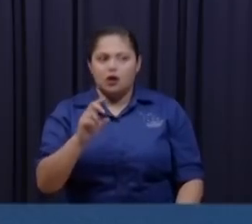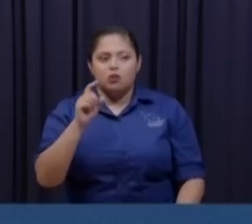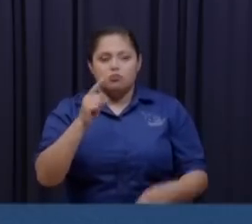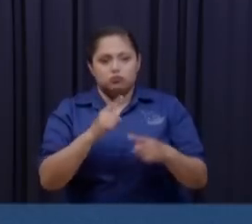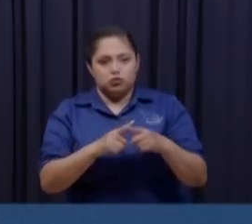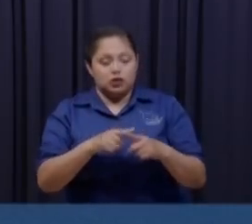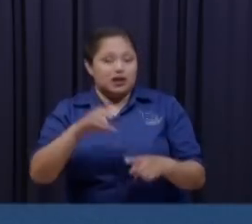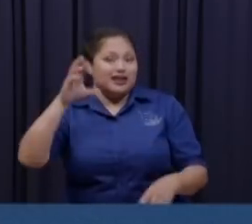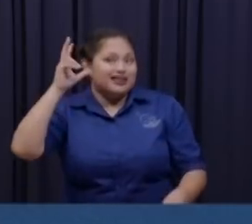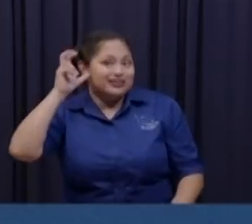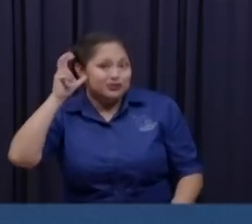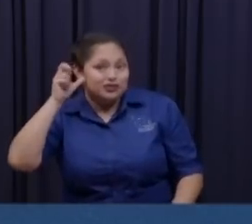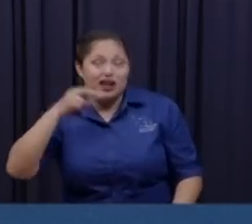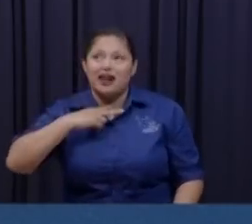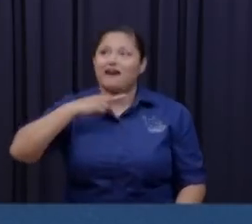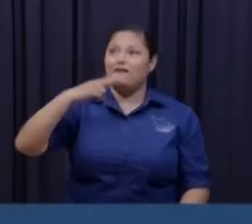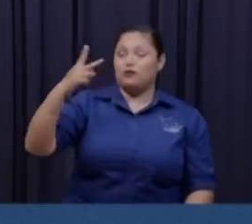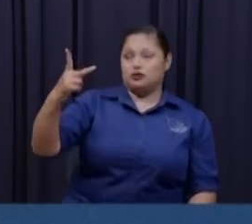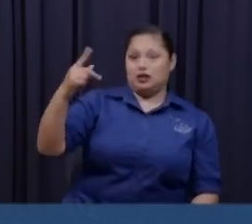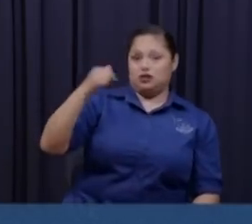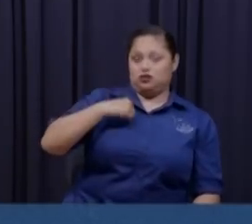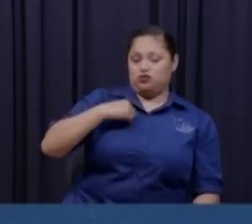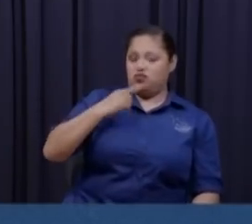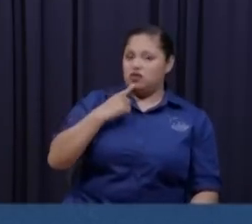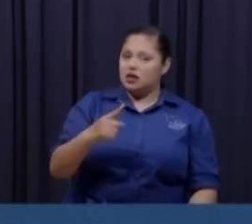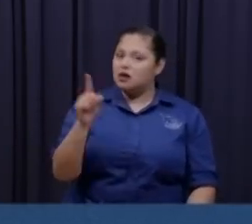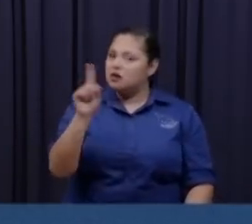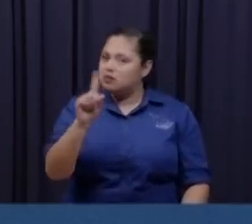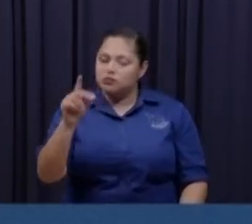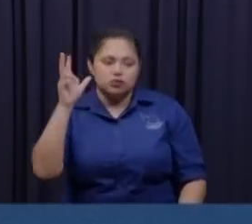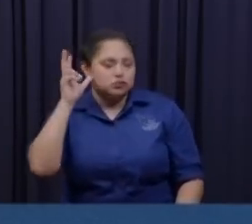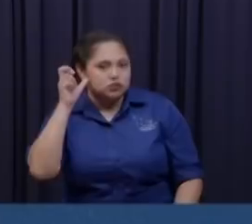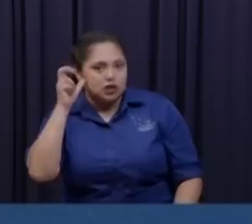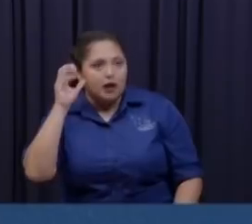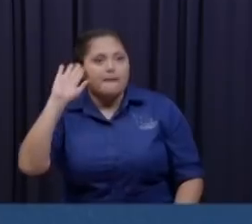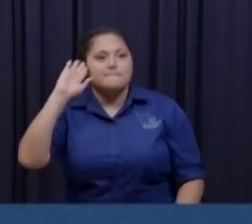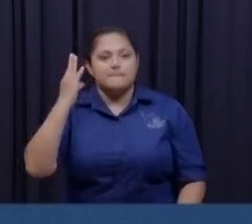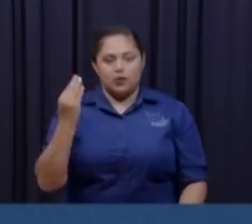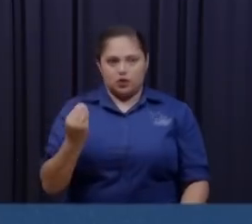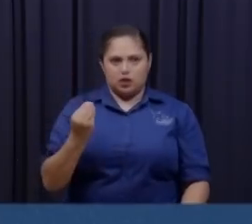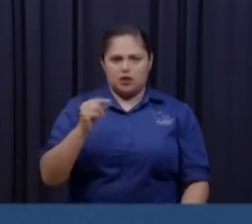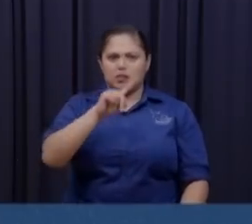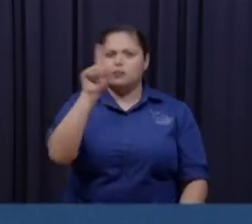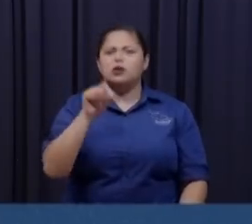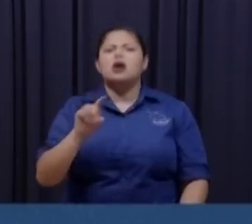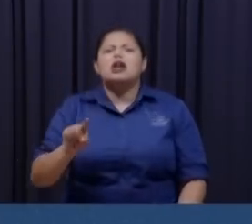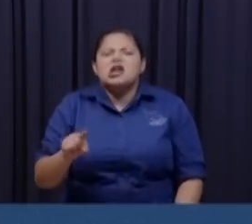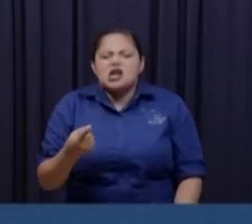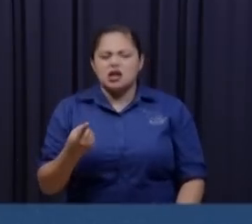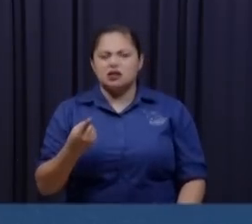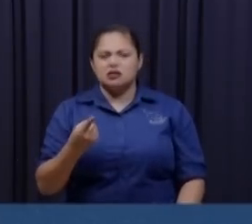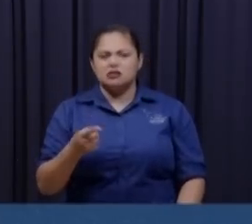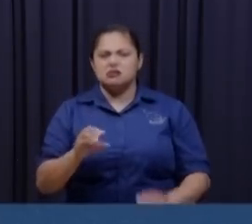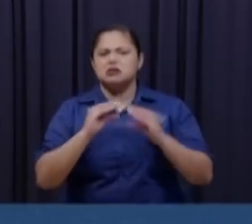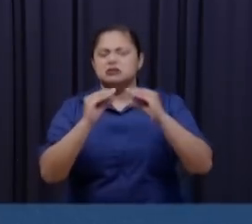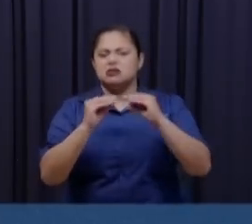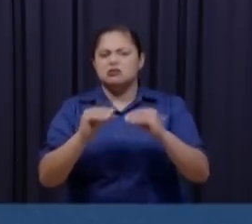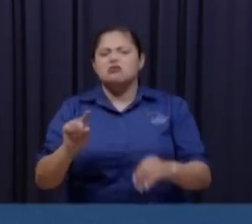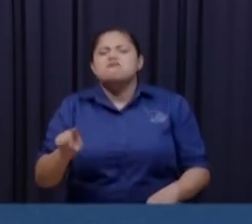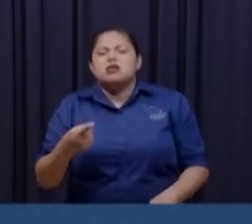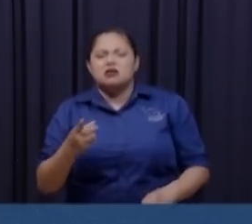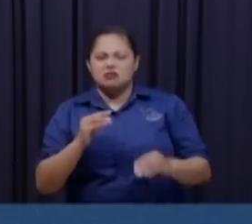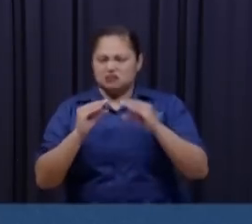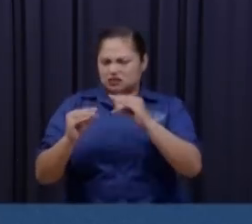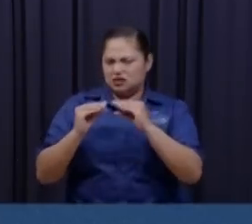haber escuchado la voz que yo te dije que no escucharas, porque te pregunté, ¿quién te enseñó? ¿Quién te